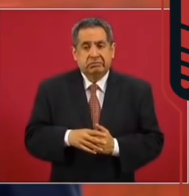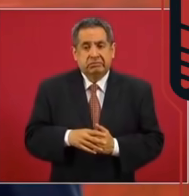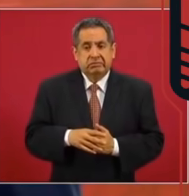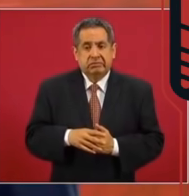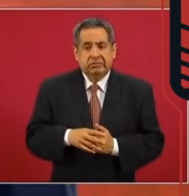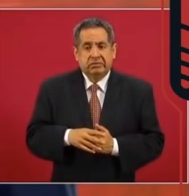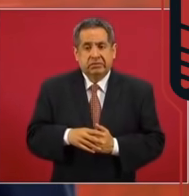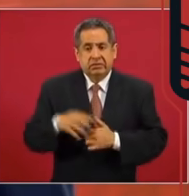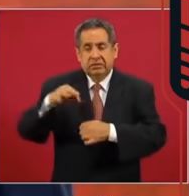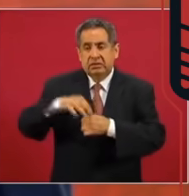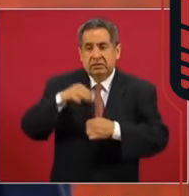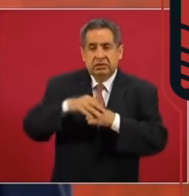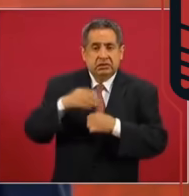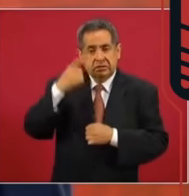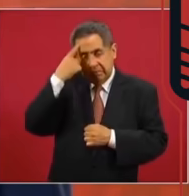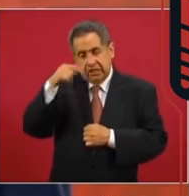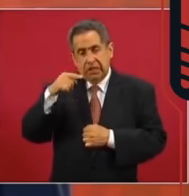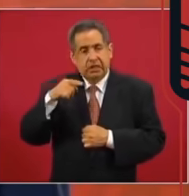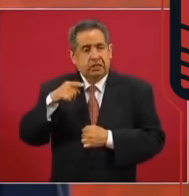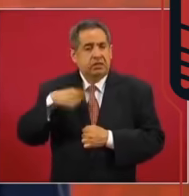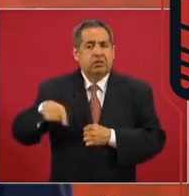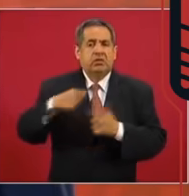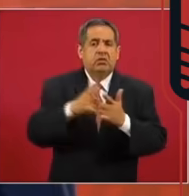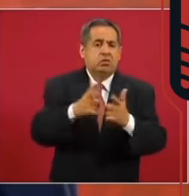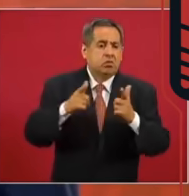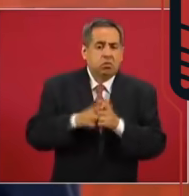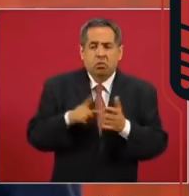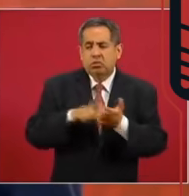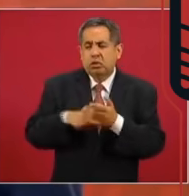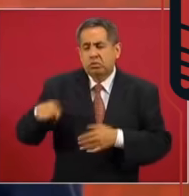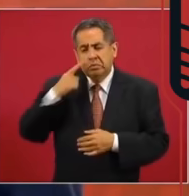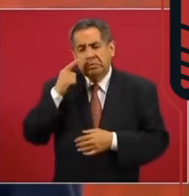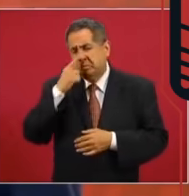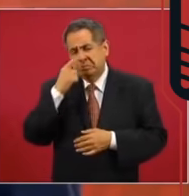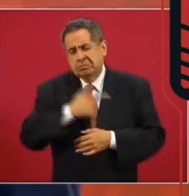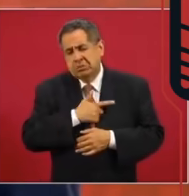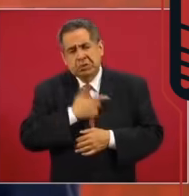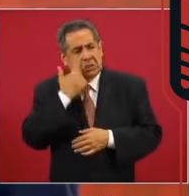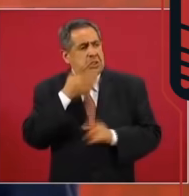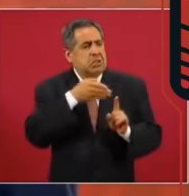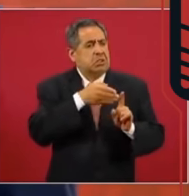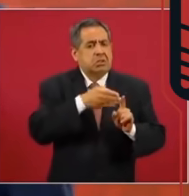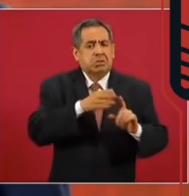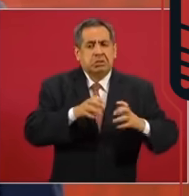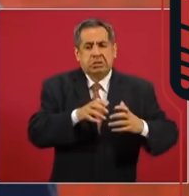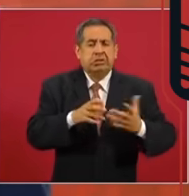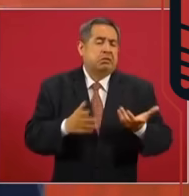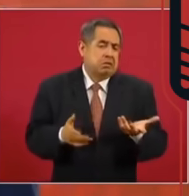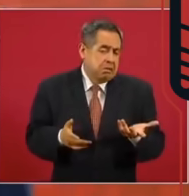el partido o los partidos que simpatizan con la